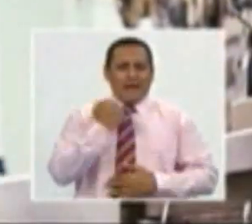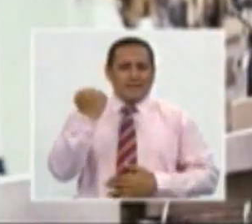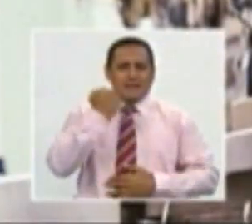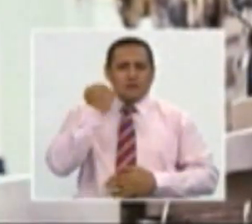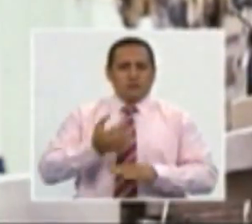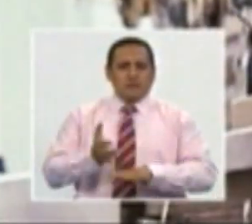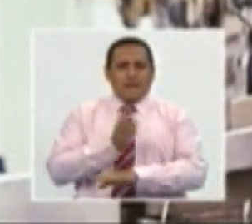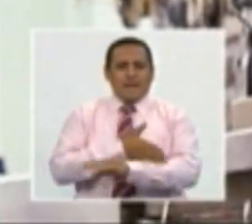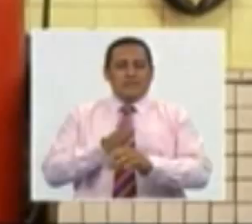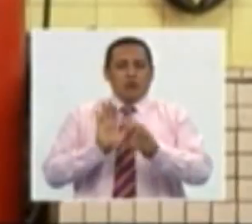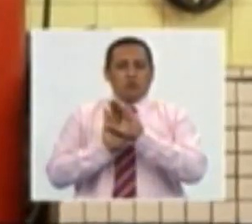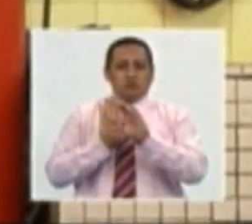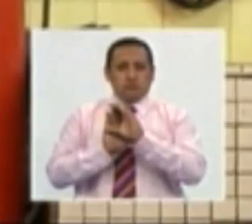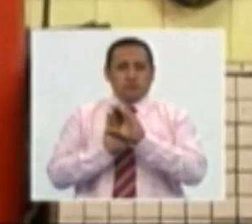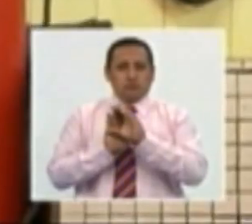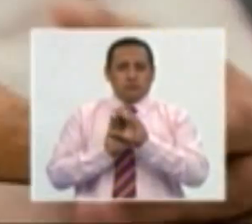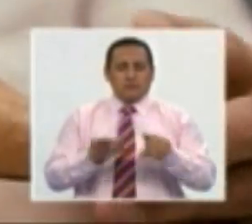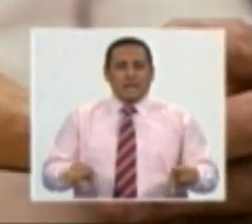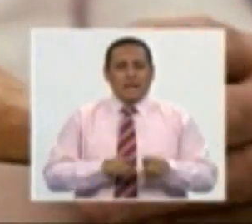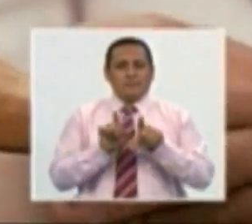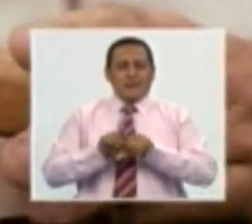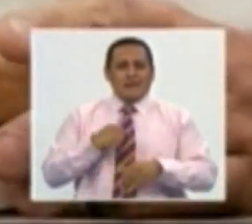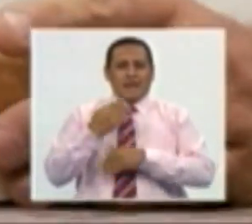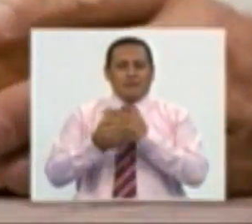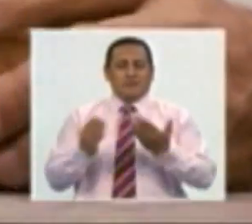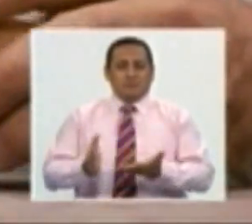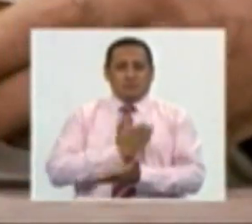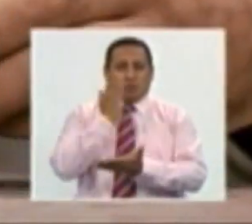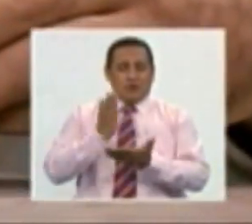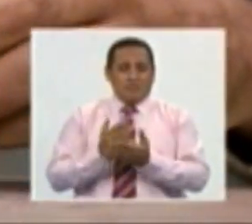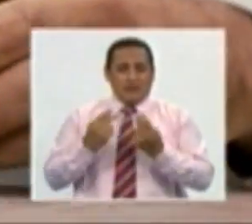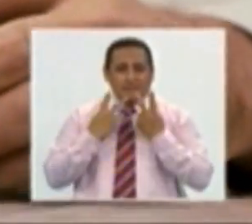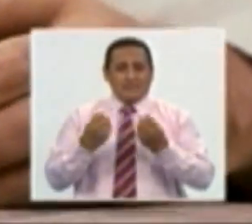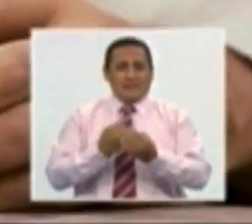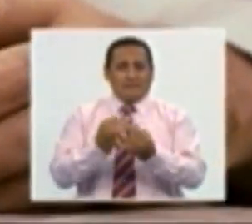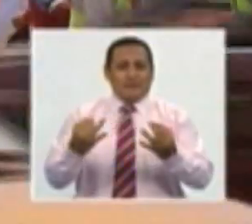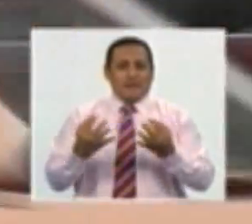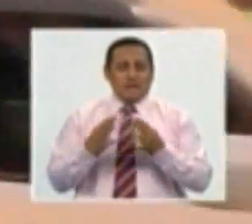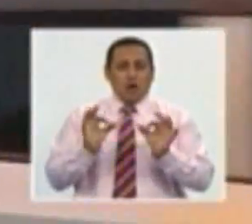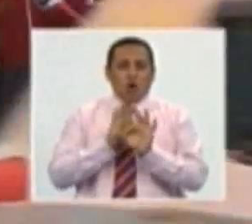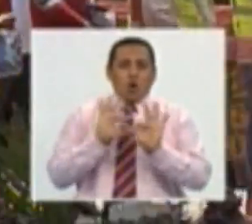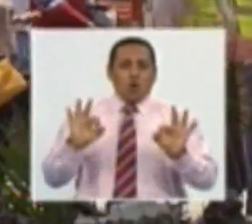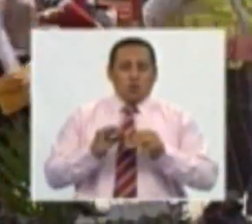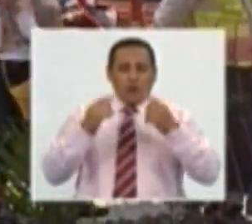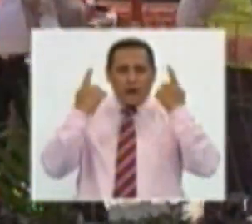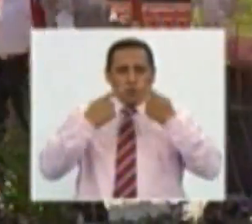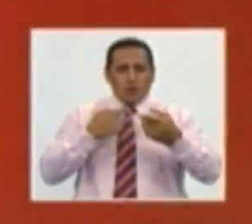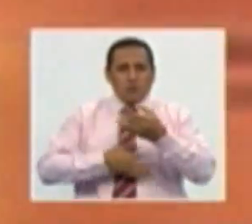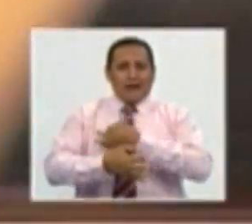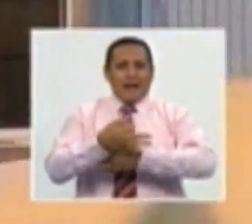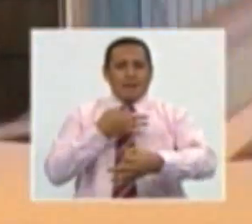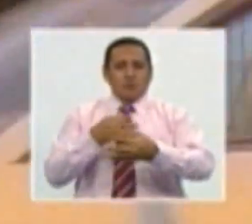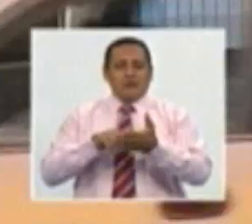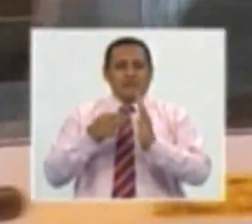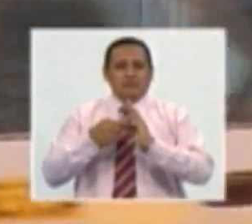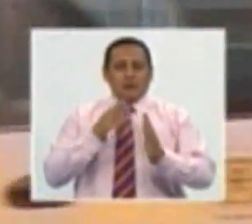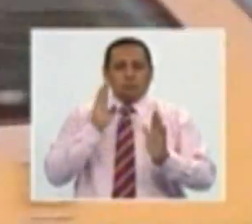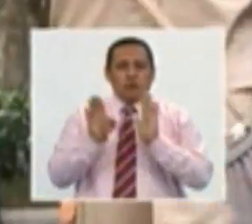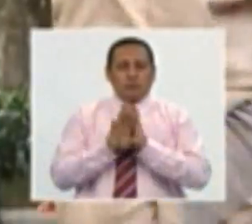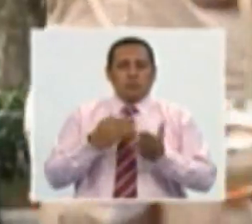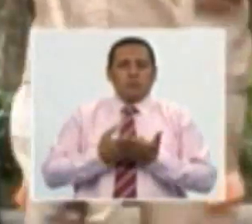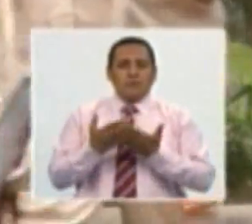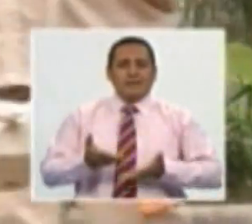ganados y previstos en la Constitución entren en conflicto con estas o en una situación condicional a lo que se supone